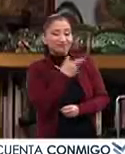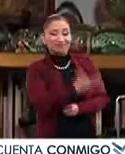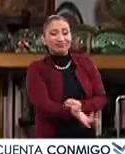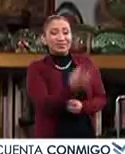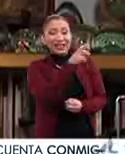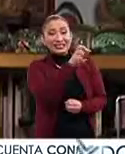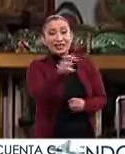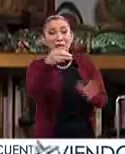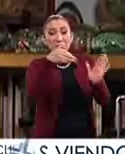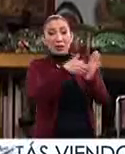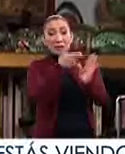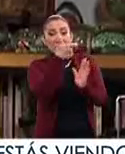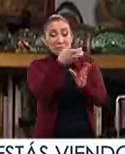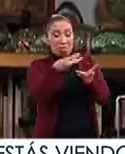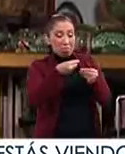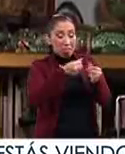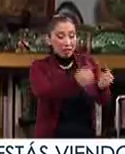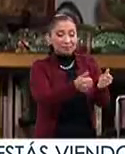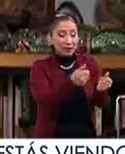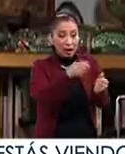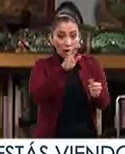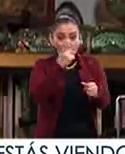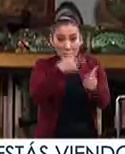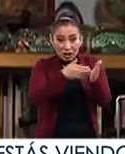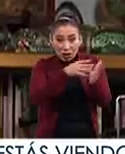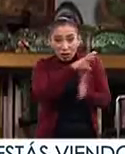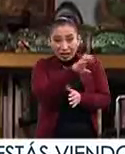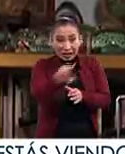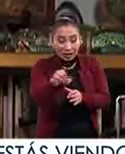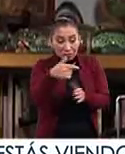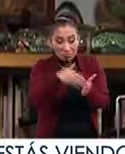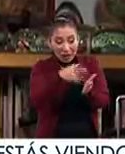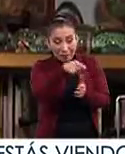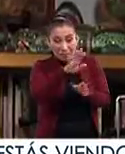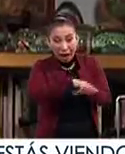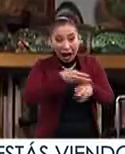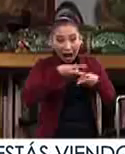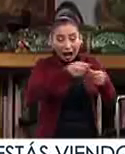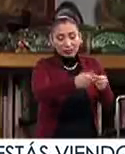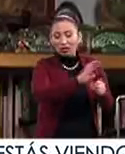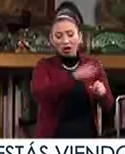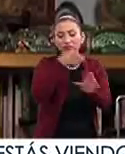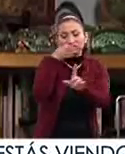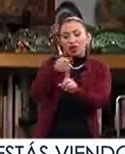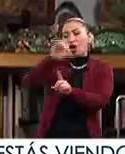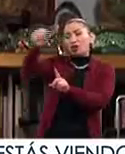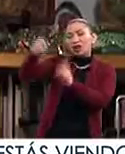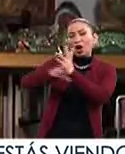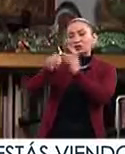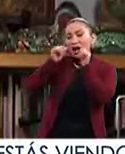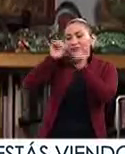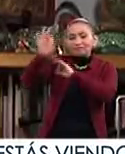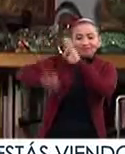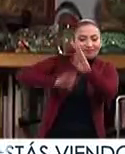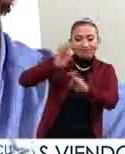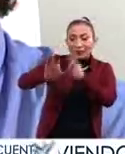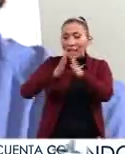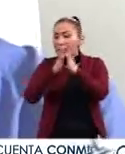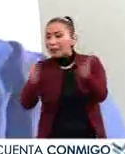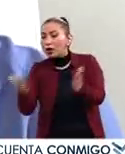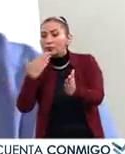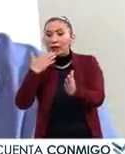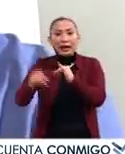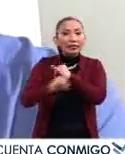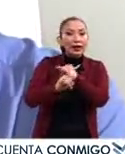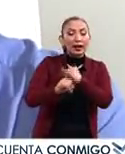a 300,000 pesos, ya no inviertas $1,500,000 para algo que es inútil, sino recanalízala hacia la zona de los libros ¿Y virtuales.